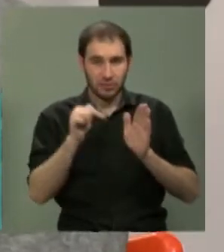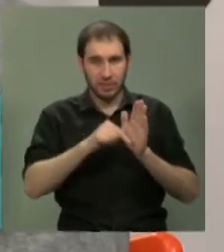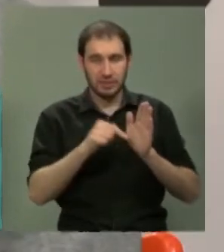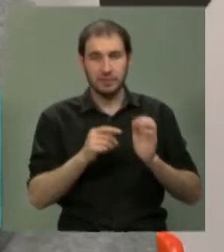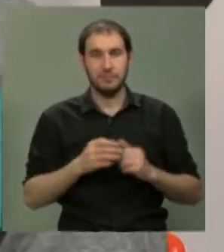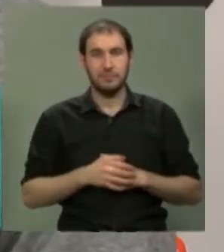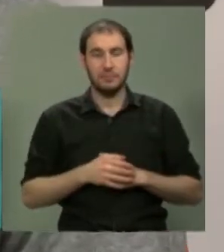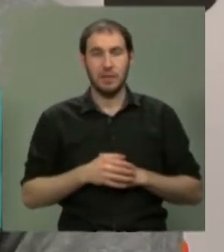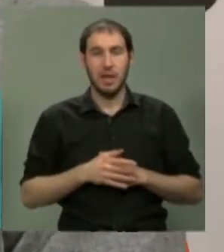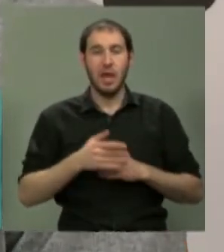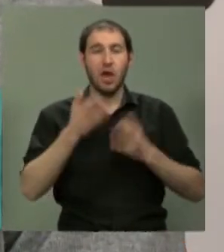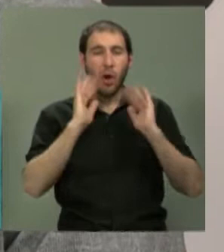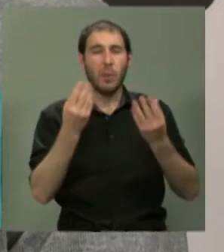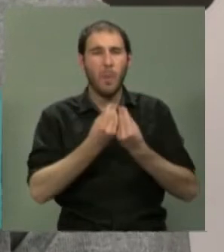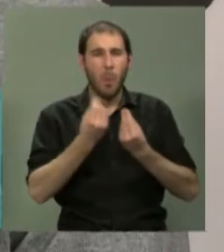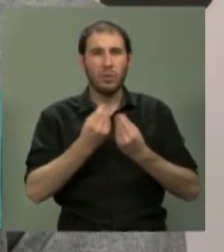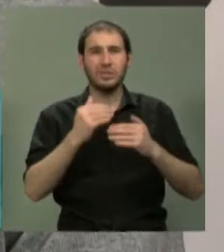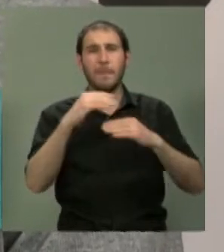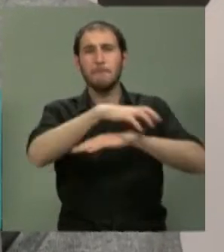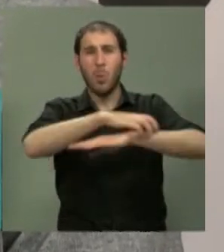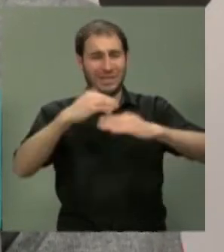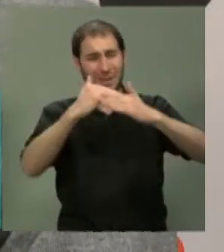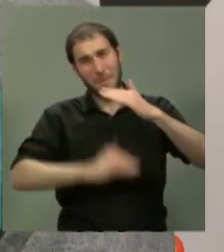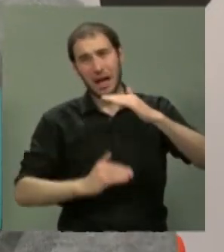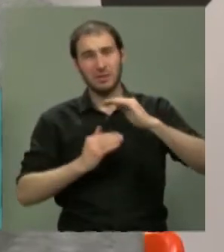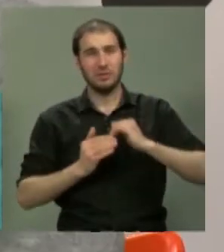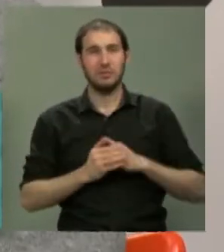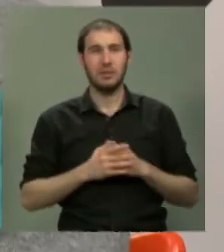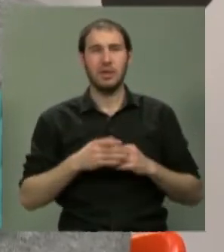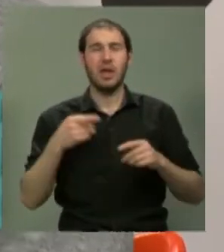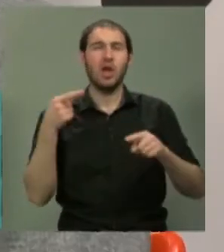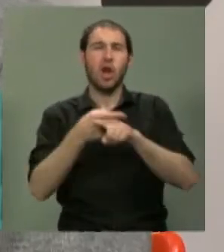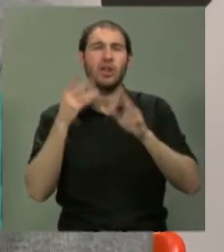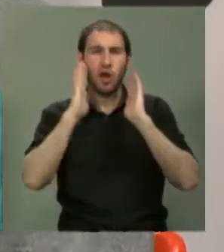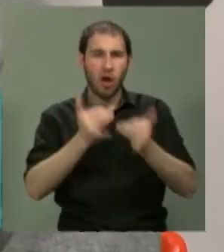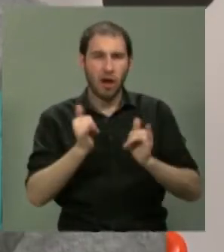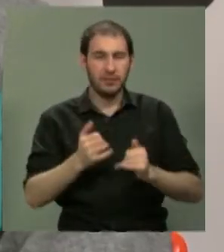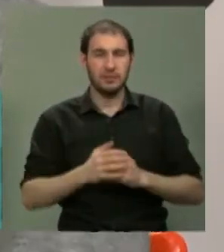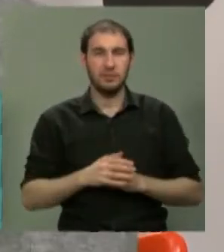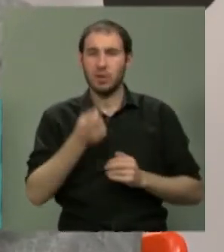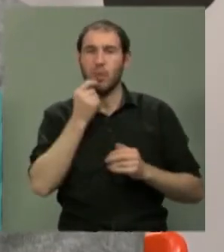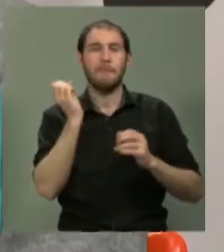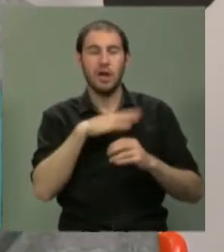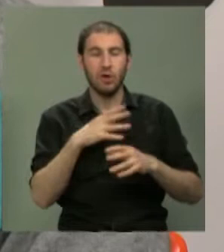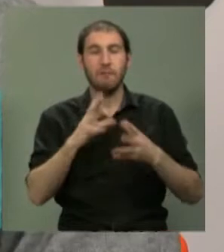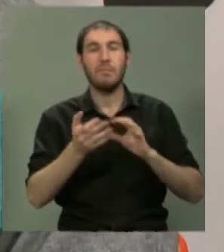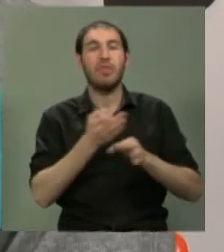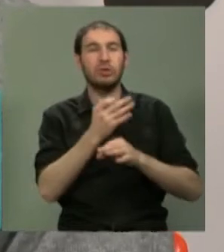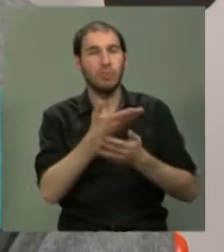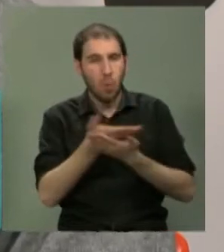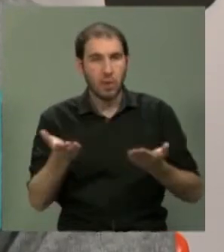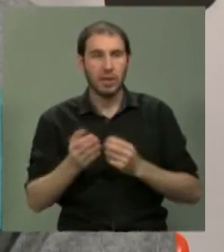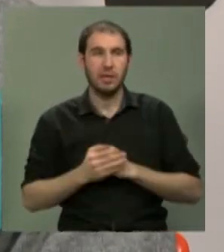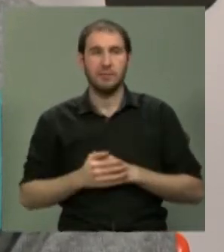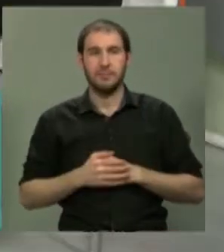de que muchos pibes viven bajo la línea de pobreza, ataca a la juventud en vez de mejorar los sistemas de la educación